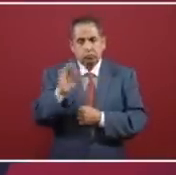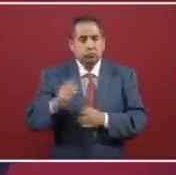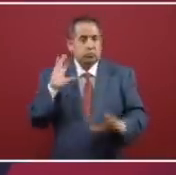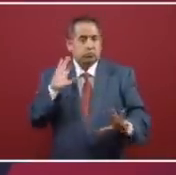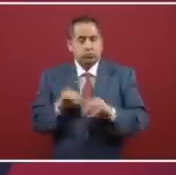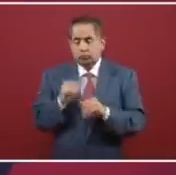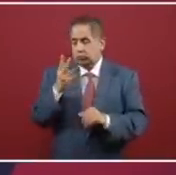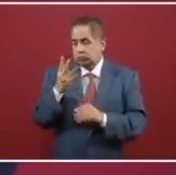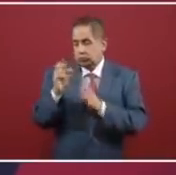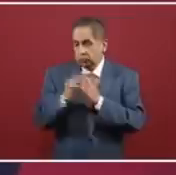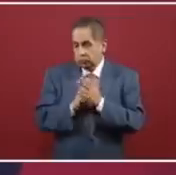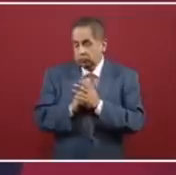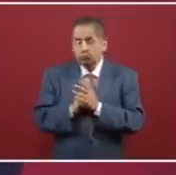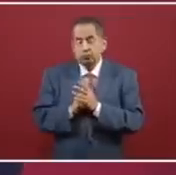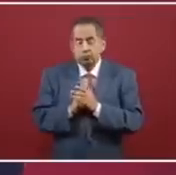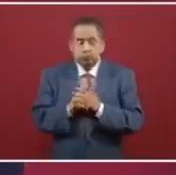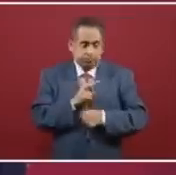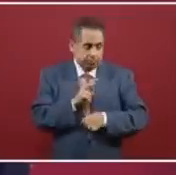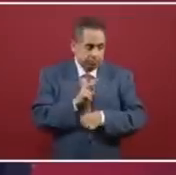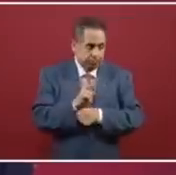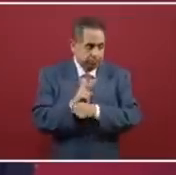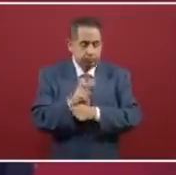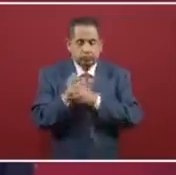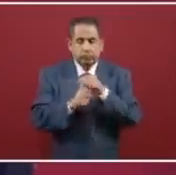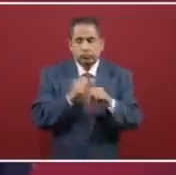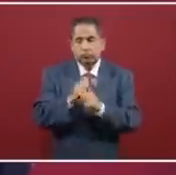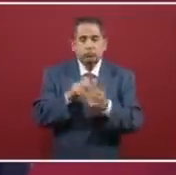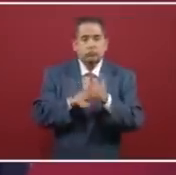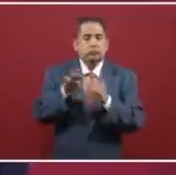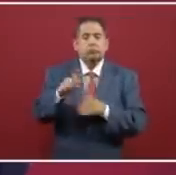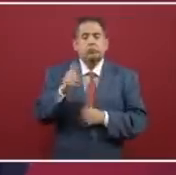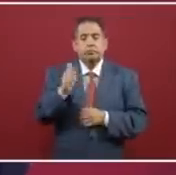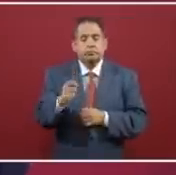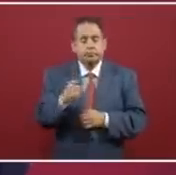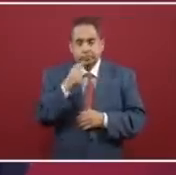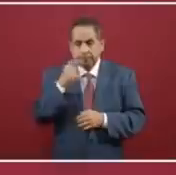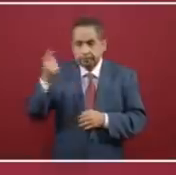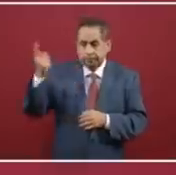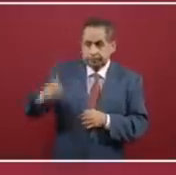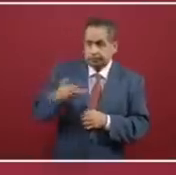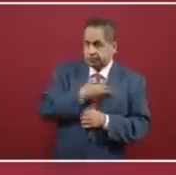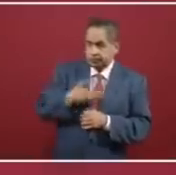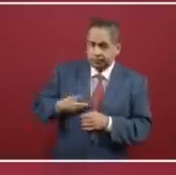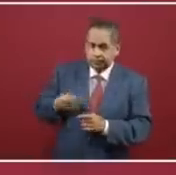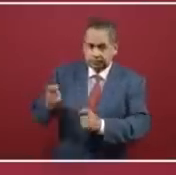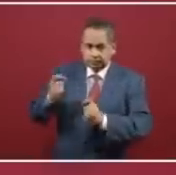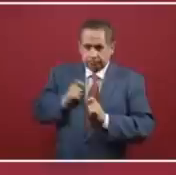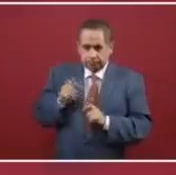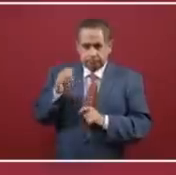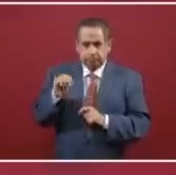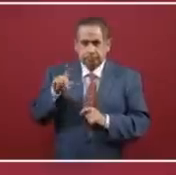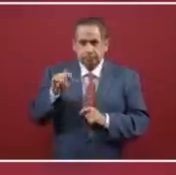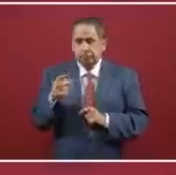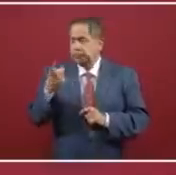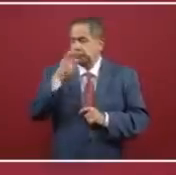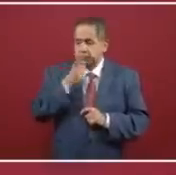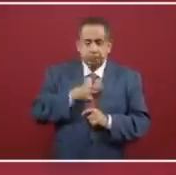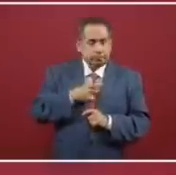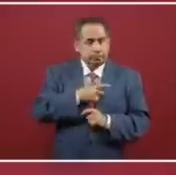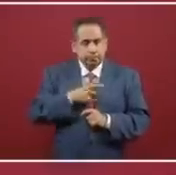meses de 2019 y en este caso particular nos instruyó al señor presidente andrés manuel lópez obrador